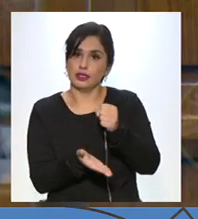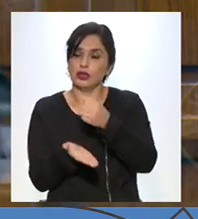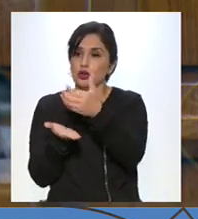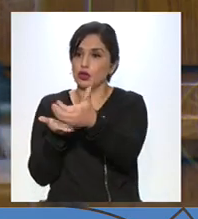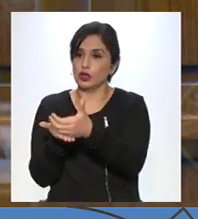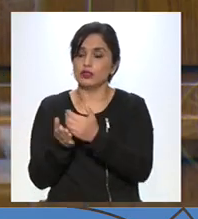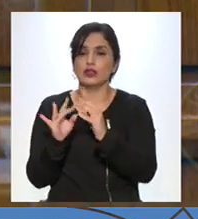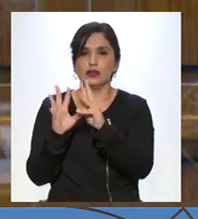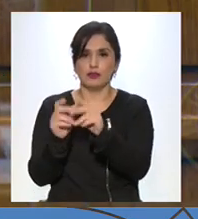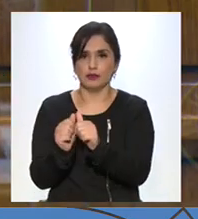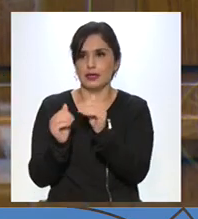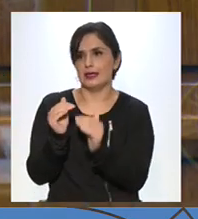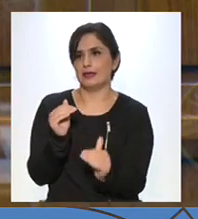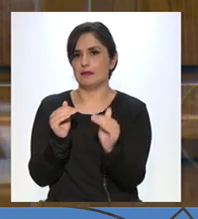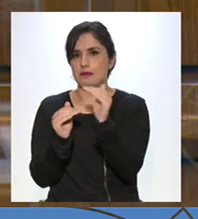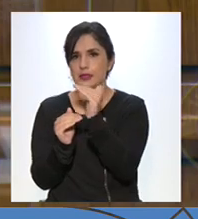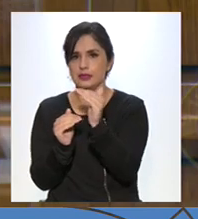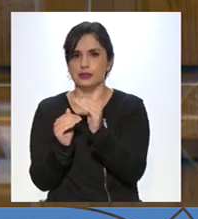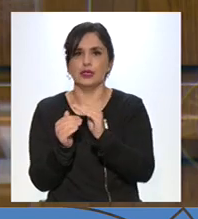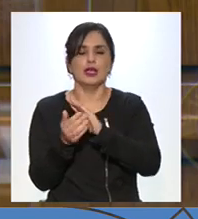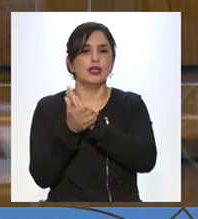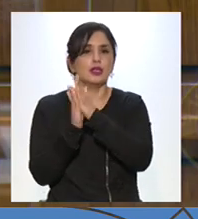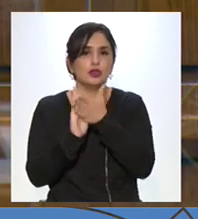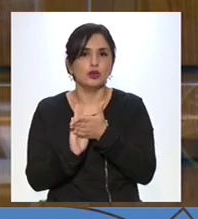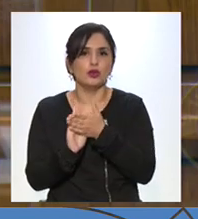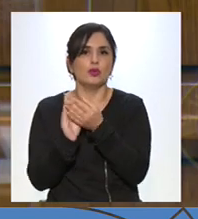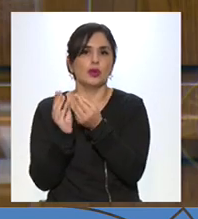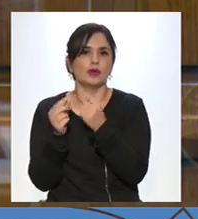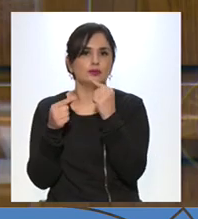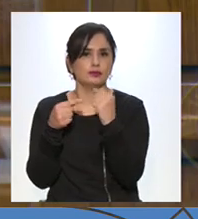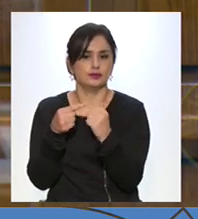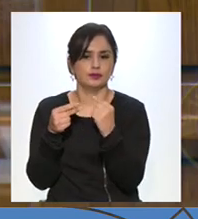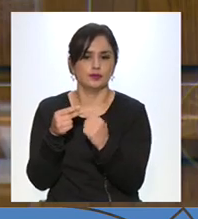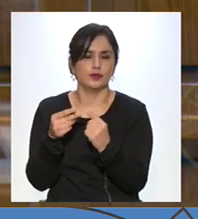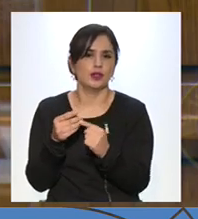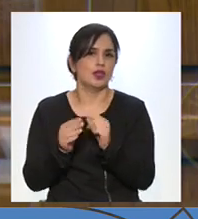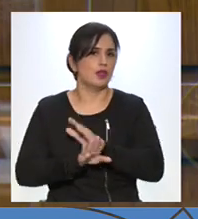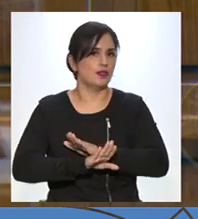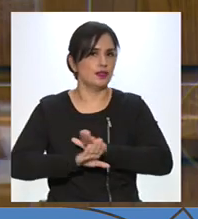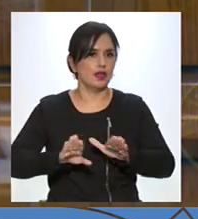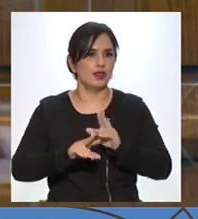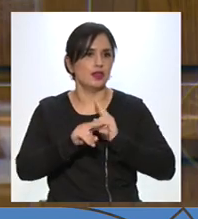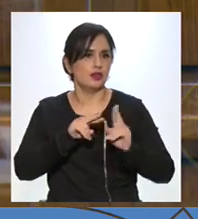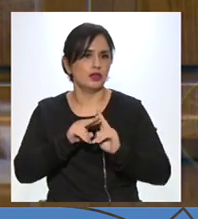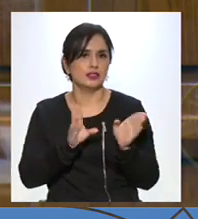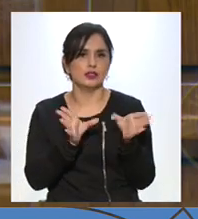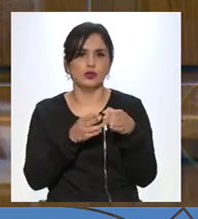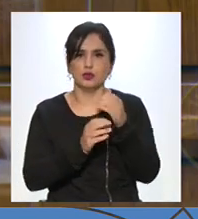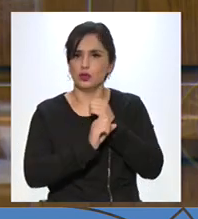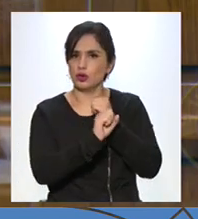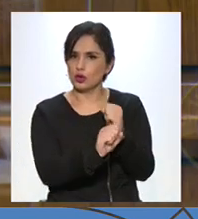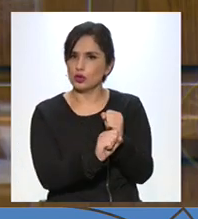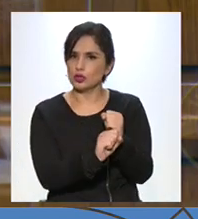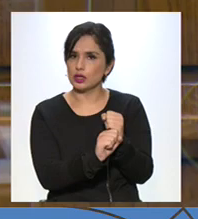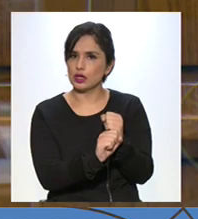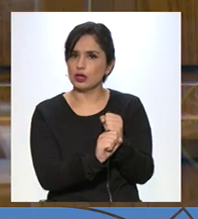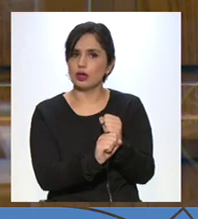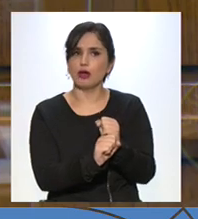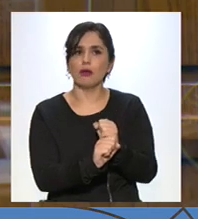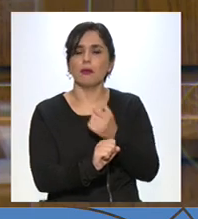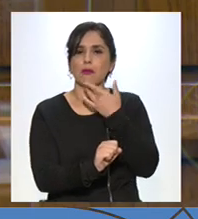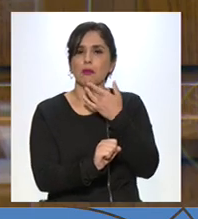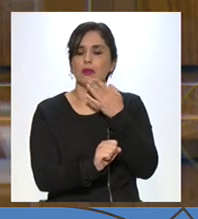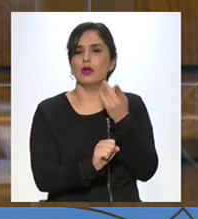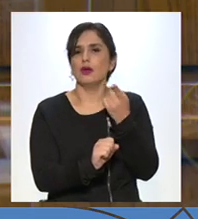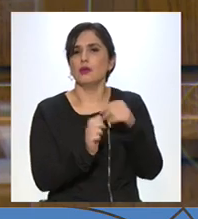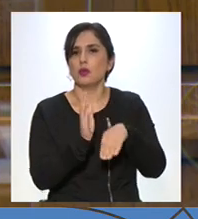tuvieron. Y todo eso va condicionando. Nada de lo que hace la oposición es inocuo, menos cuando tiene